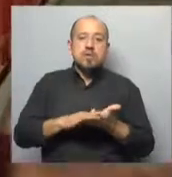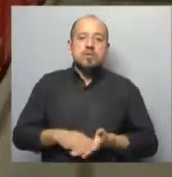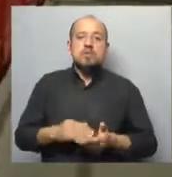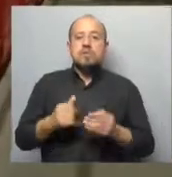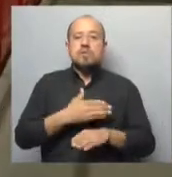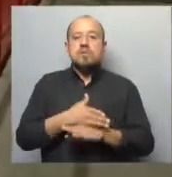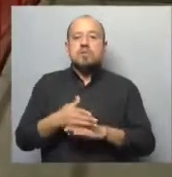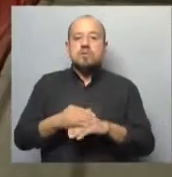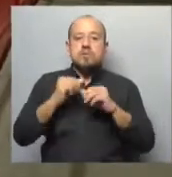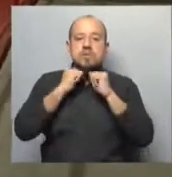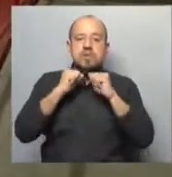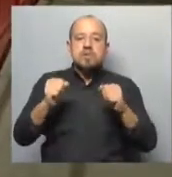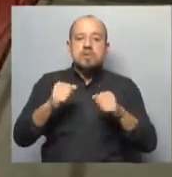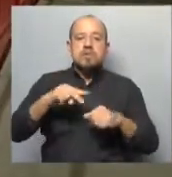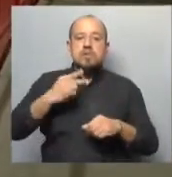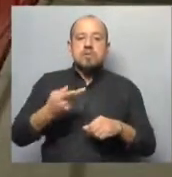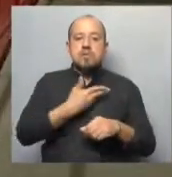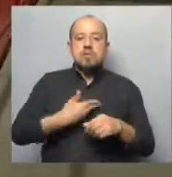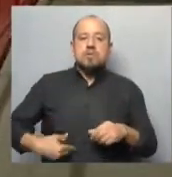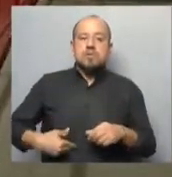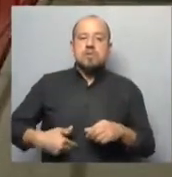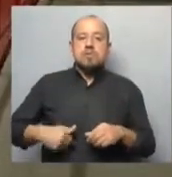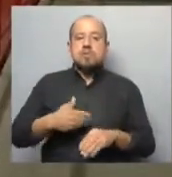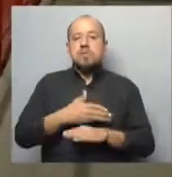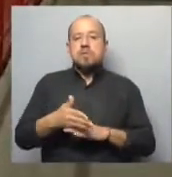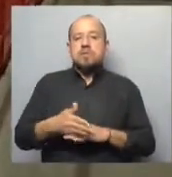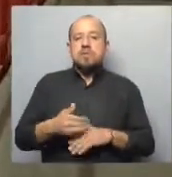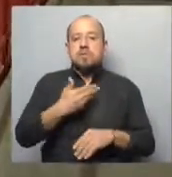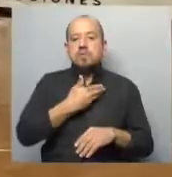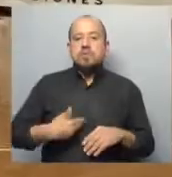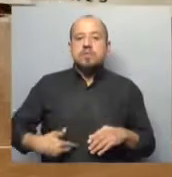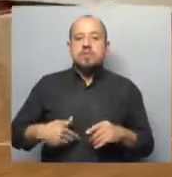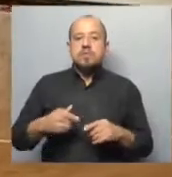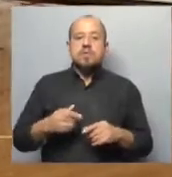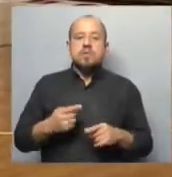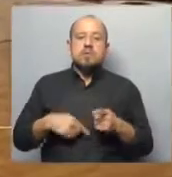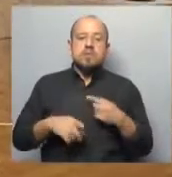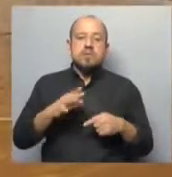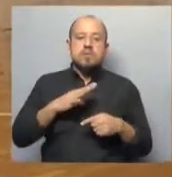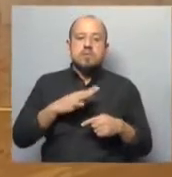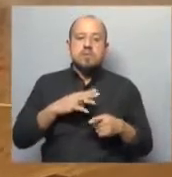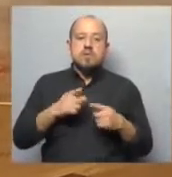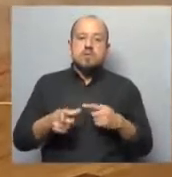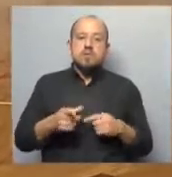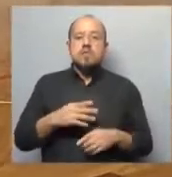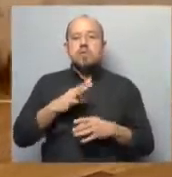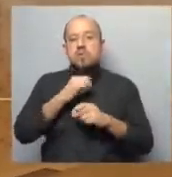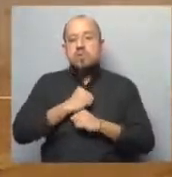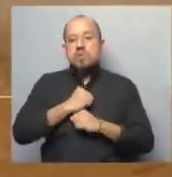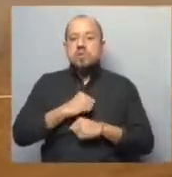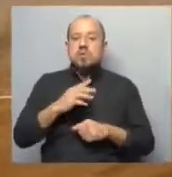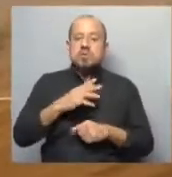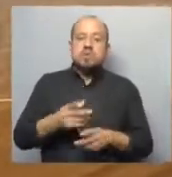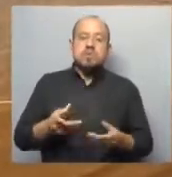después secretario pasé a ser vicepresidente y después de vicepresidente, presidente. Pero hay que tener cierto aguante, ¿no? Porque uno tiene un montón